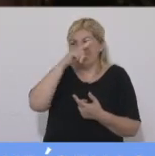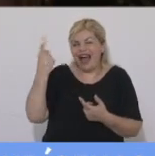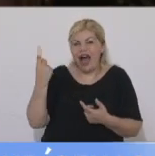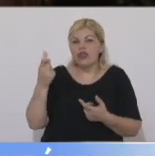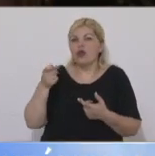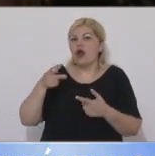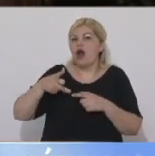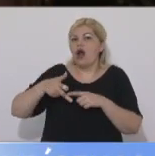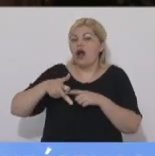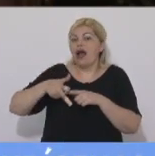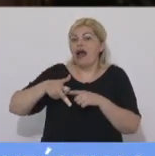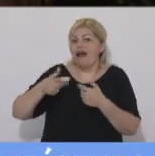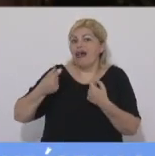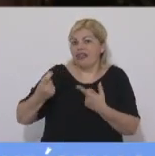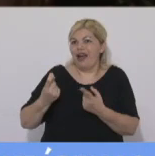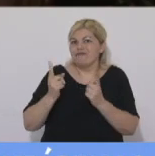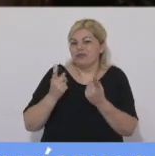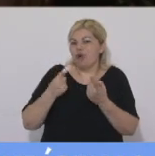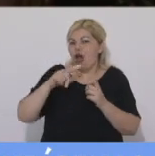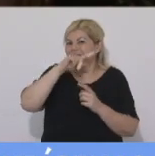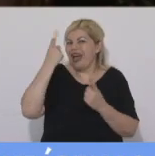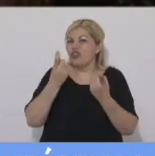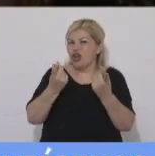trabajar conjuntamente con las provincias,